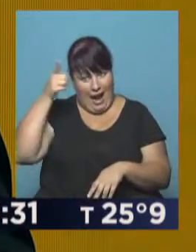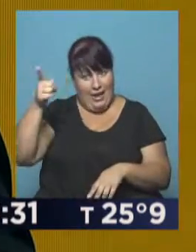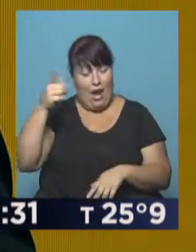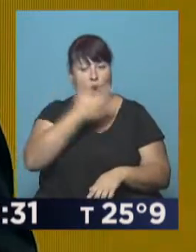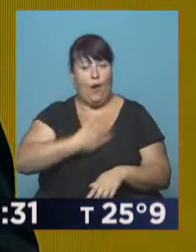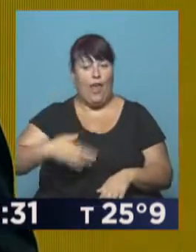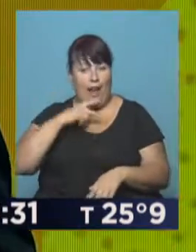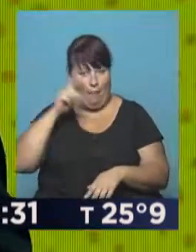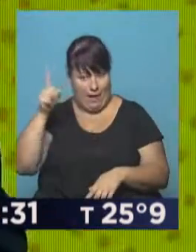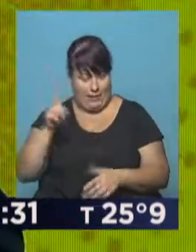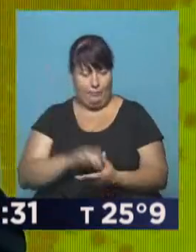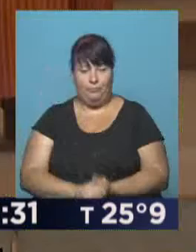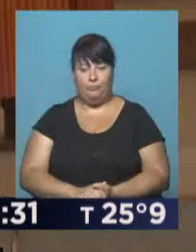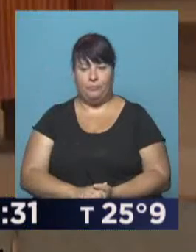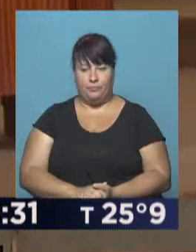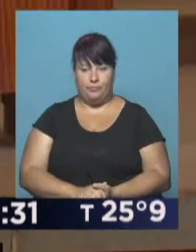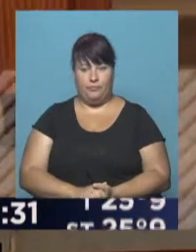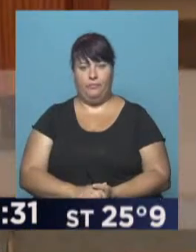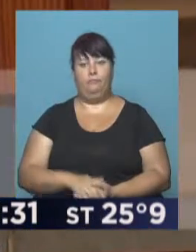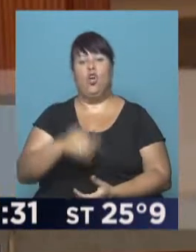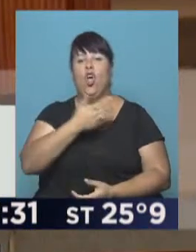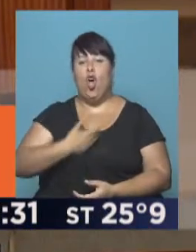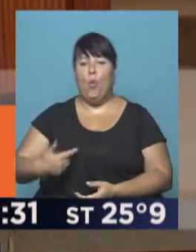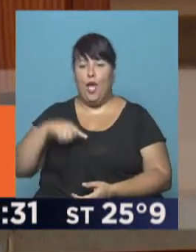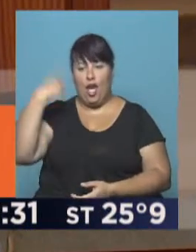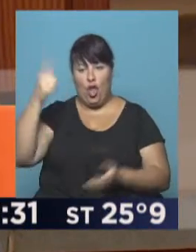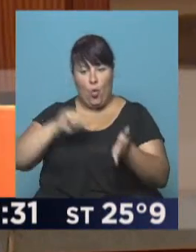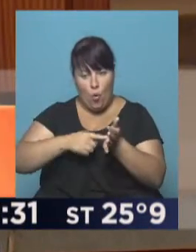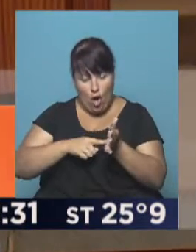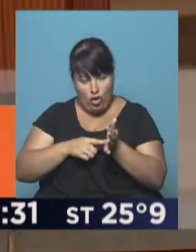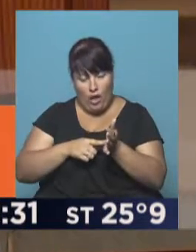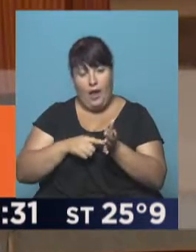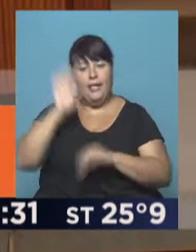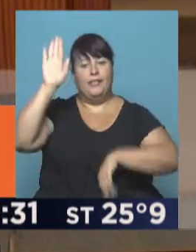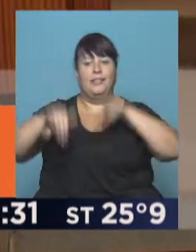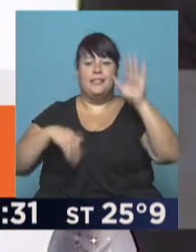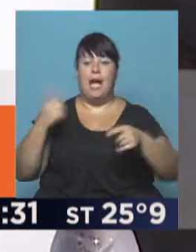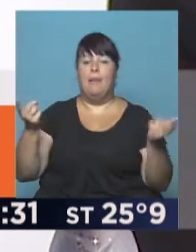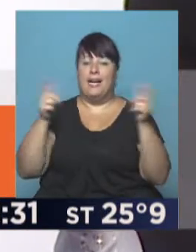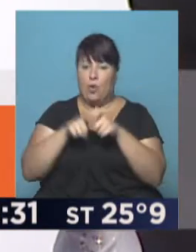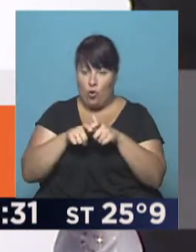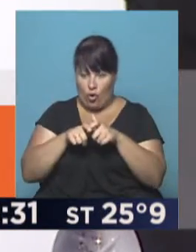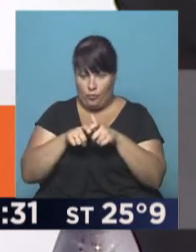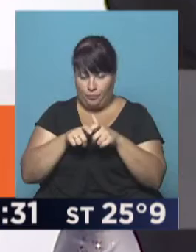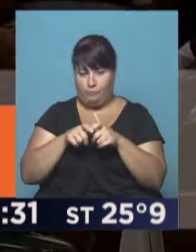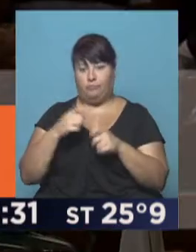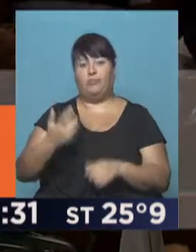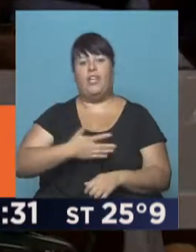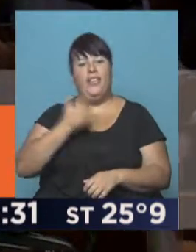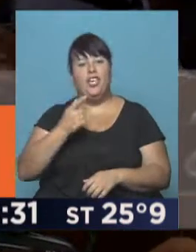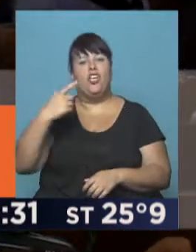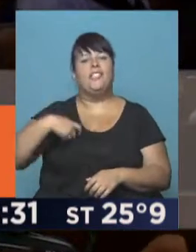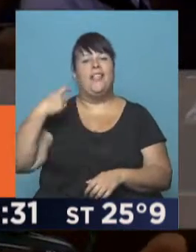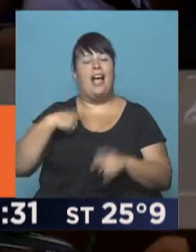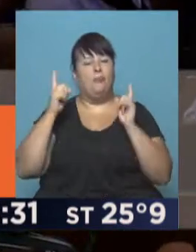en la gobernación en La Plata. El gobierno de la provincia de Buenos Aires convocó a una reunión a directivos de los